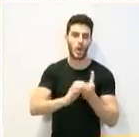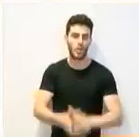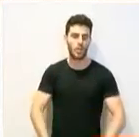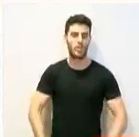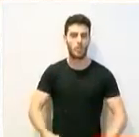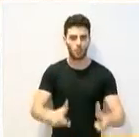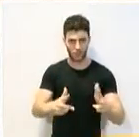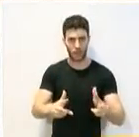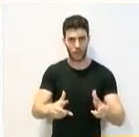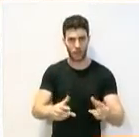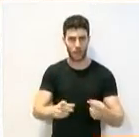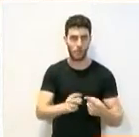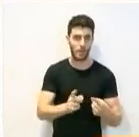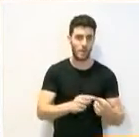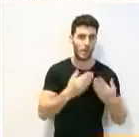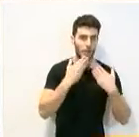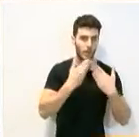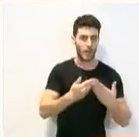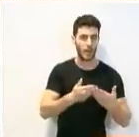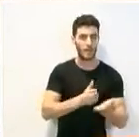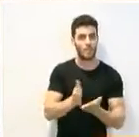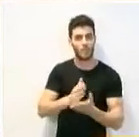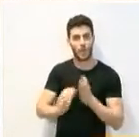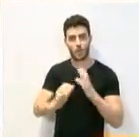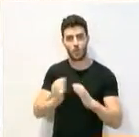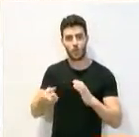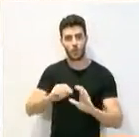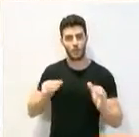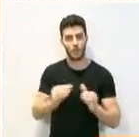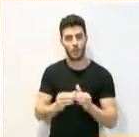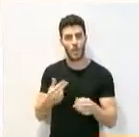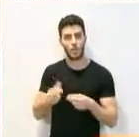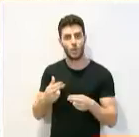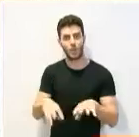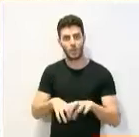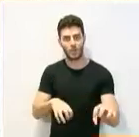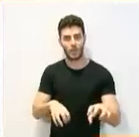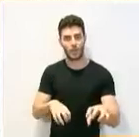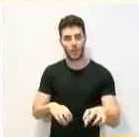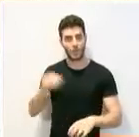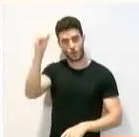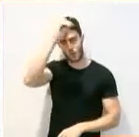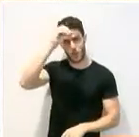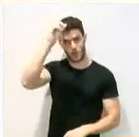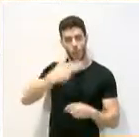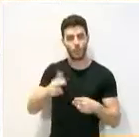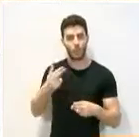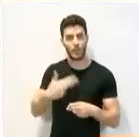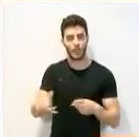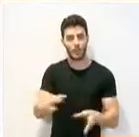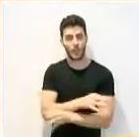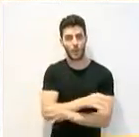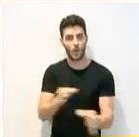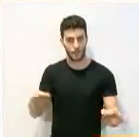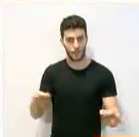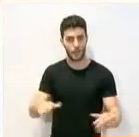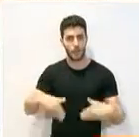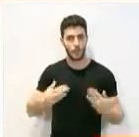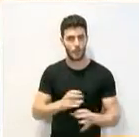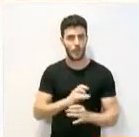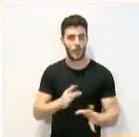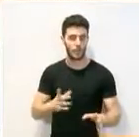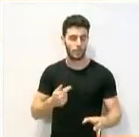por imponer a través de los medios de comunicación y los partidos mayoritarios la opinión políticamente correcta. Pues bueno, yo no se la